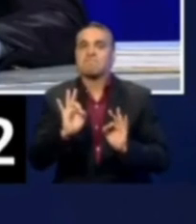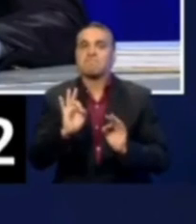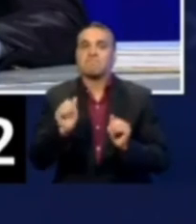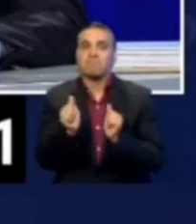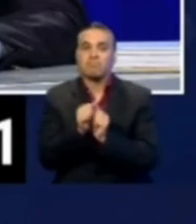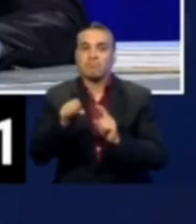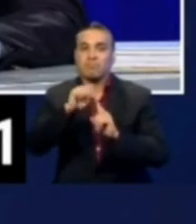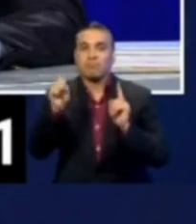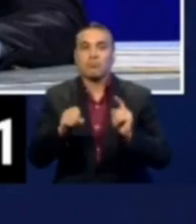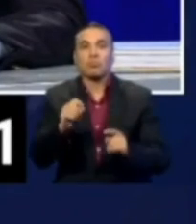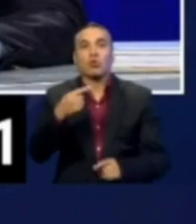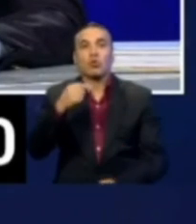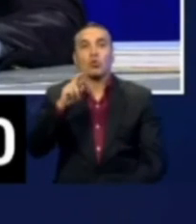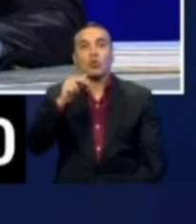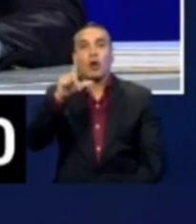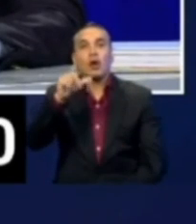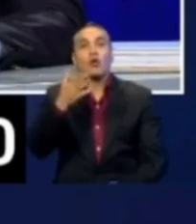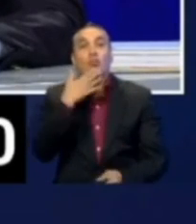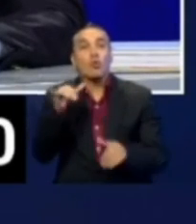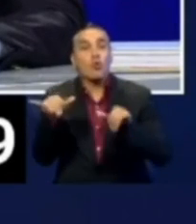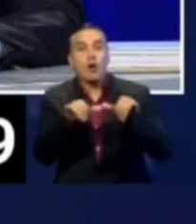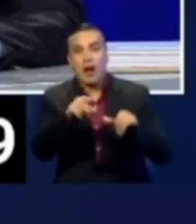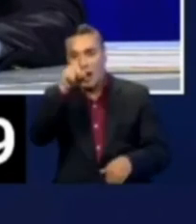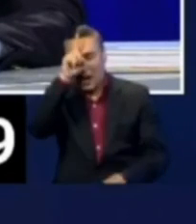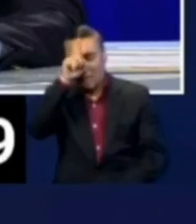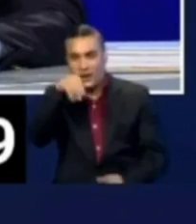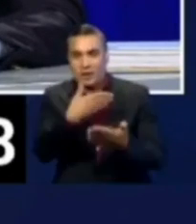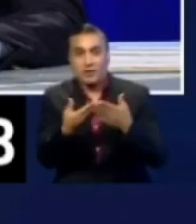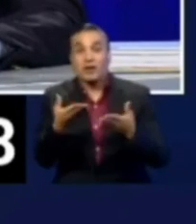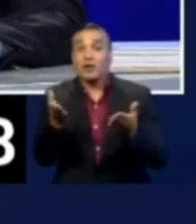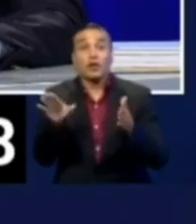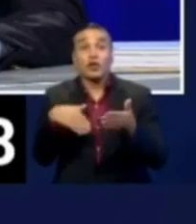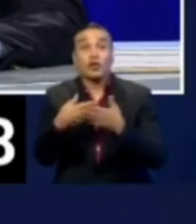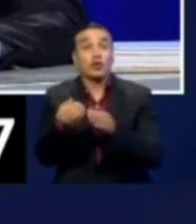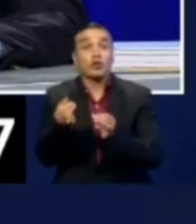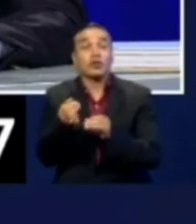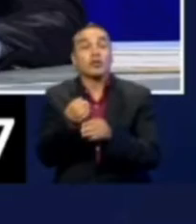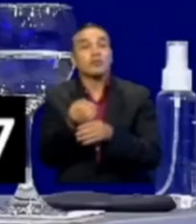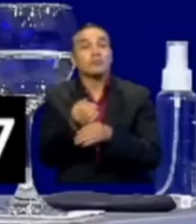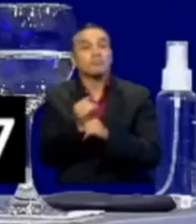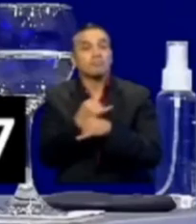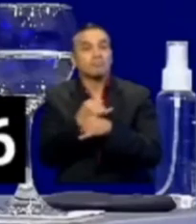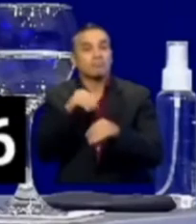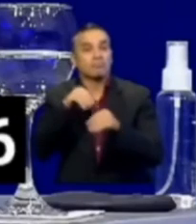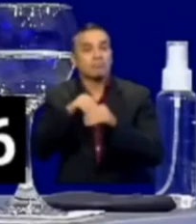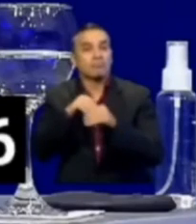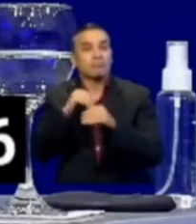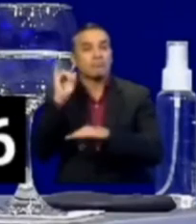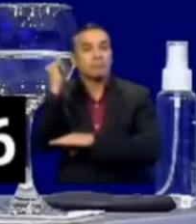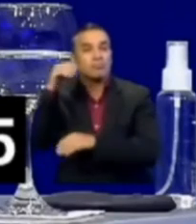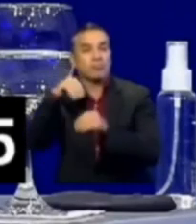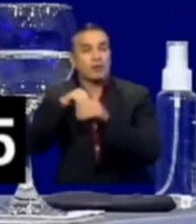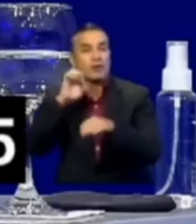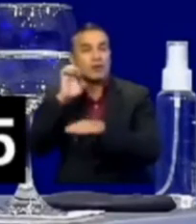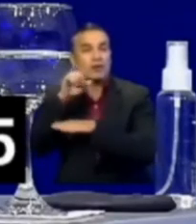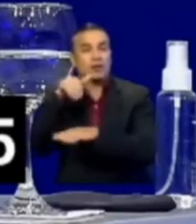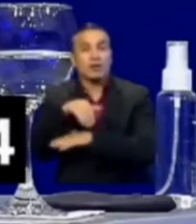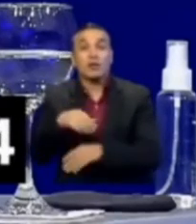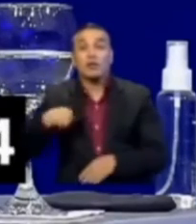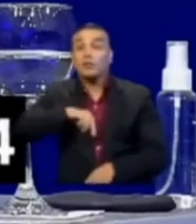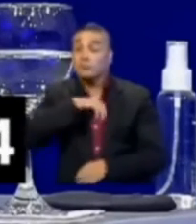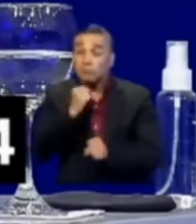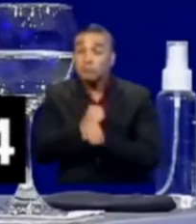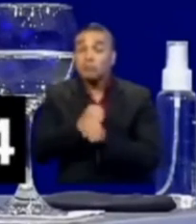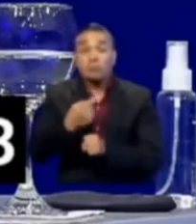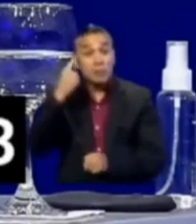el sistema dual, como se hace en Alemania, en todas las industrias del país. Nosotros vamos a trabajar activamente